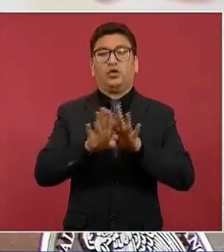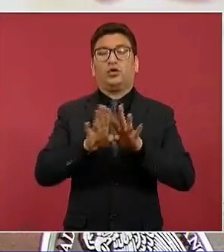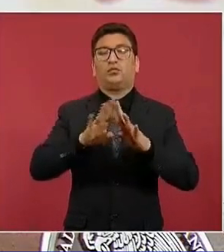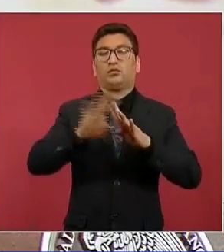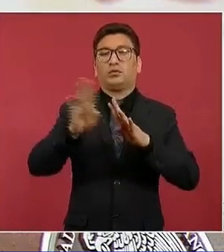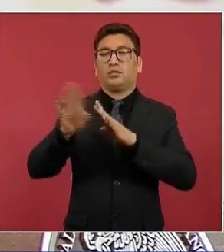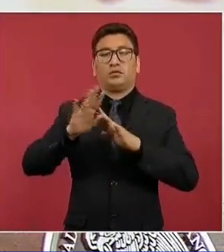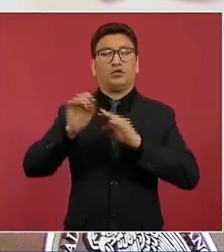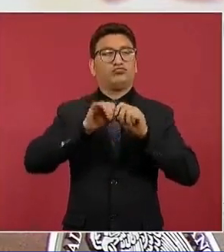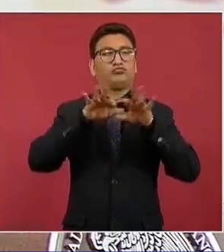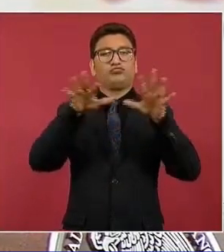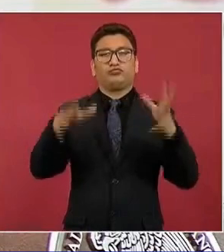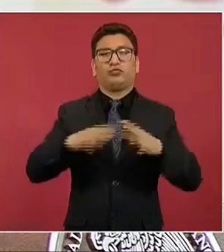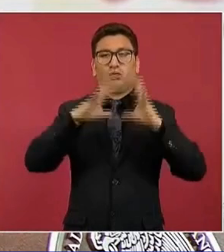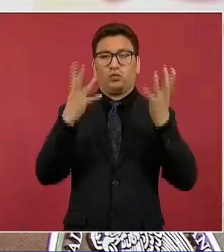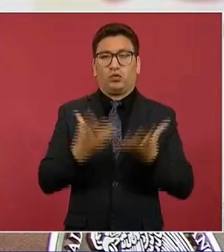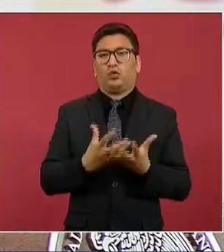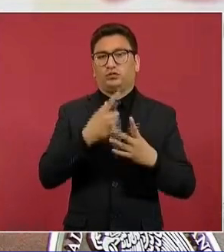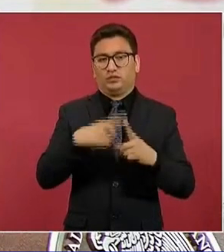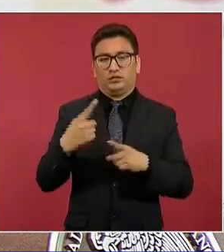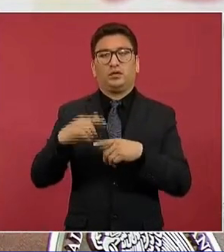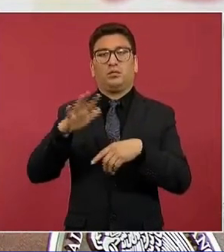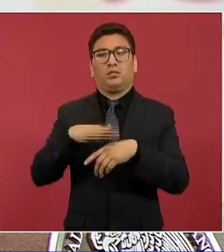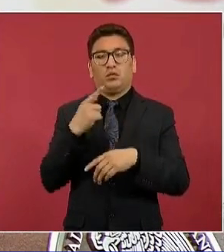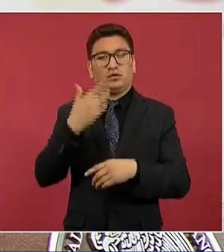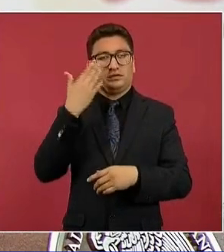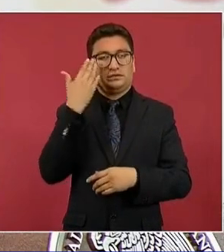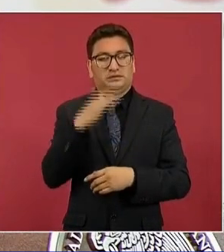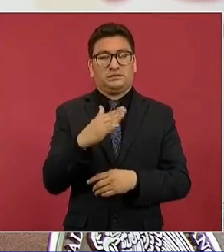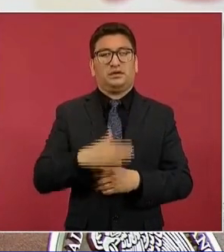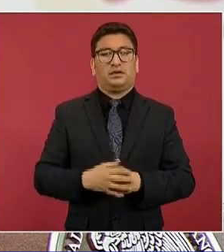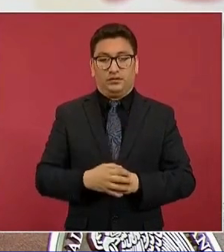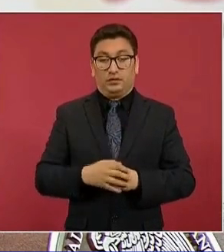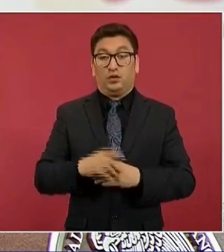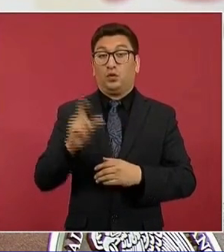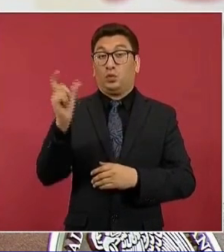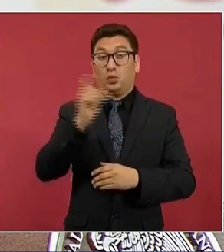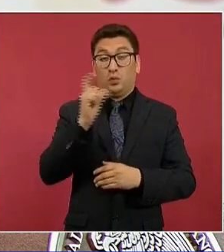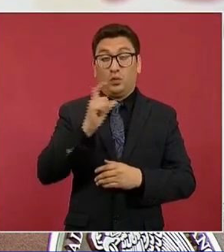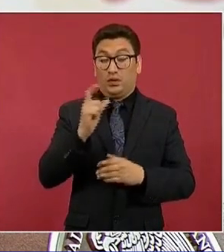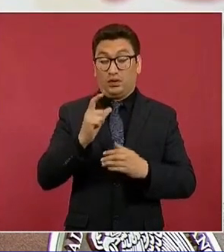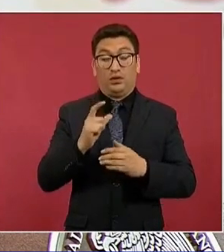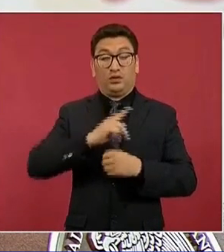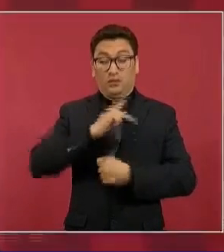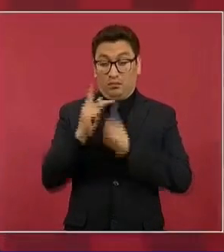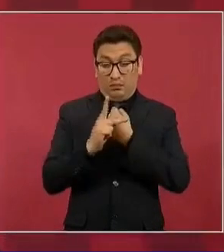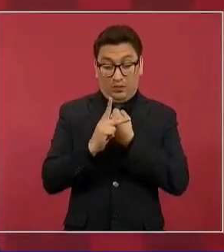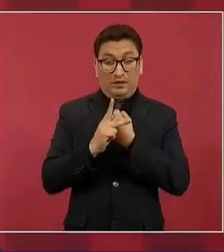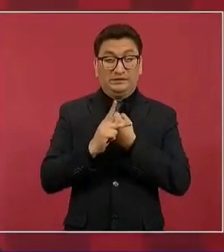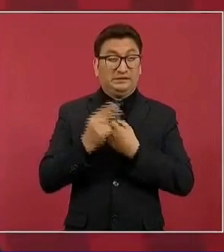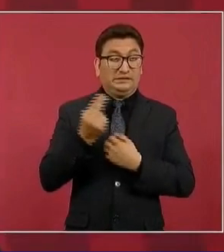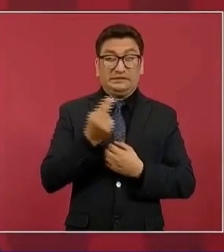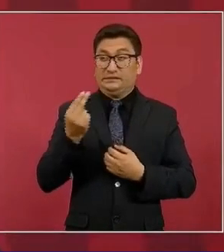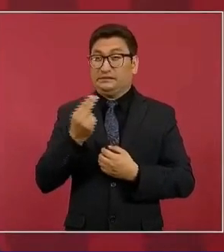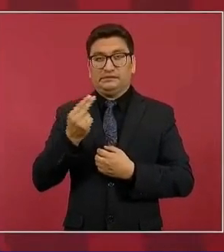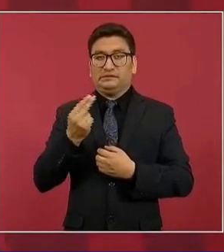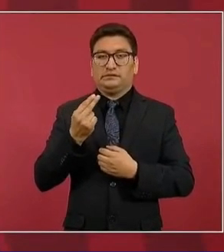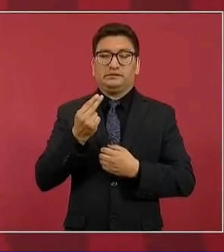mundo, de cómo el que sale por necesidad de su país,